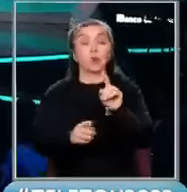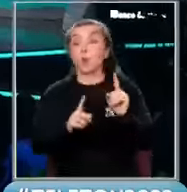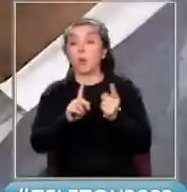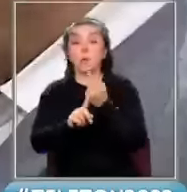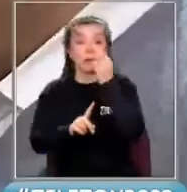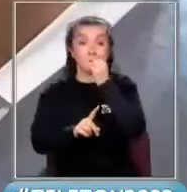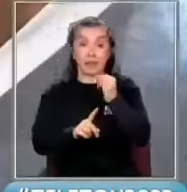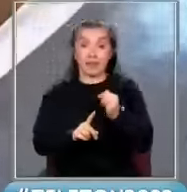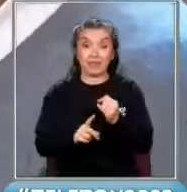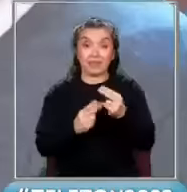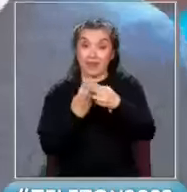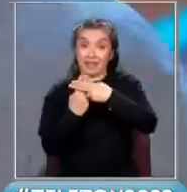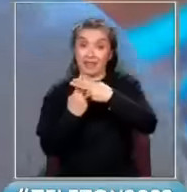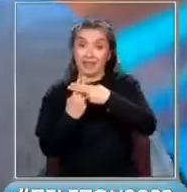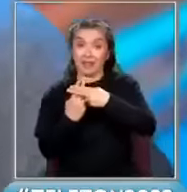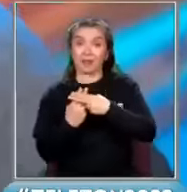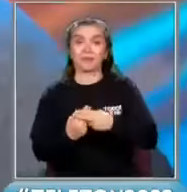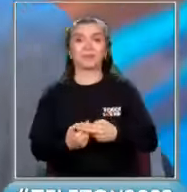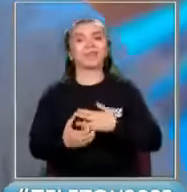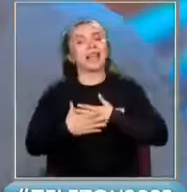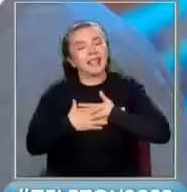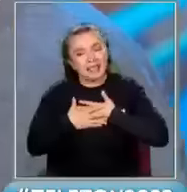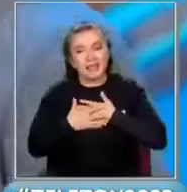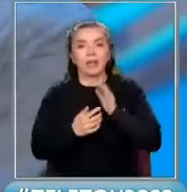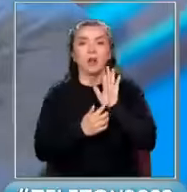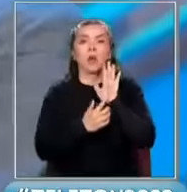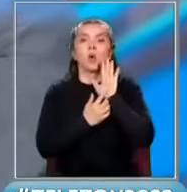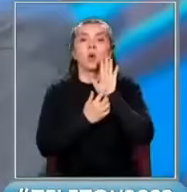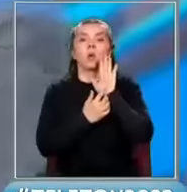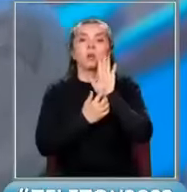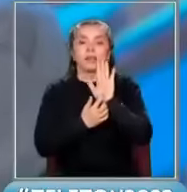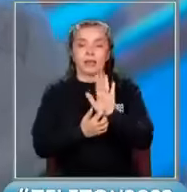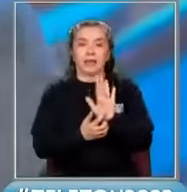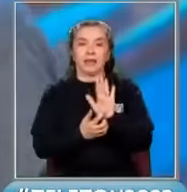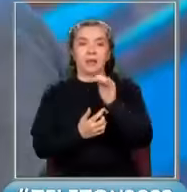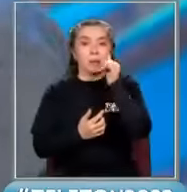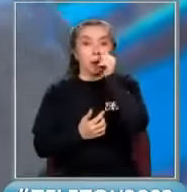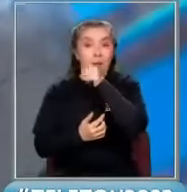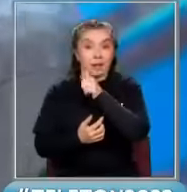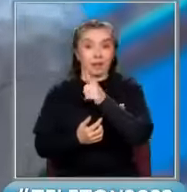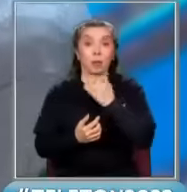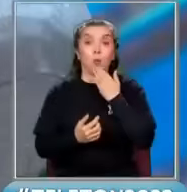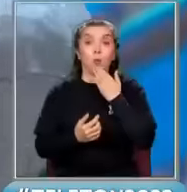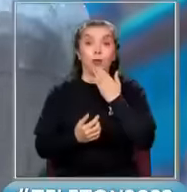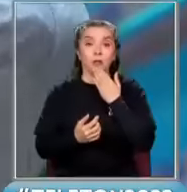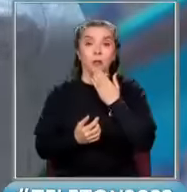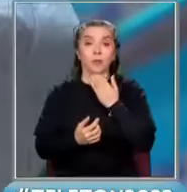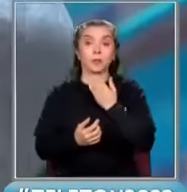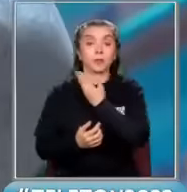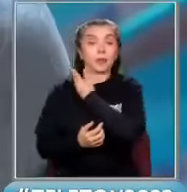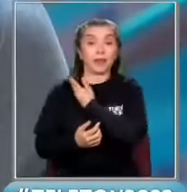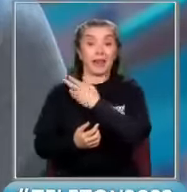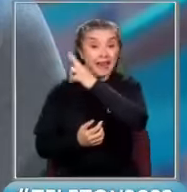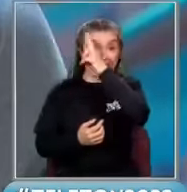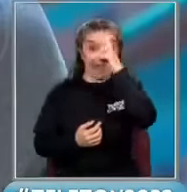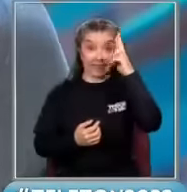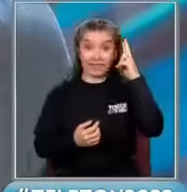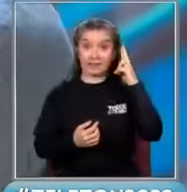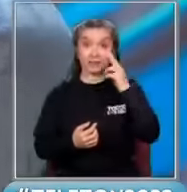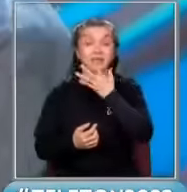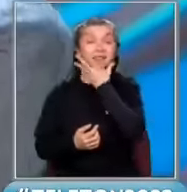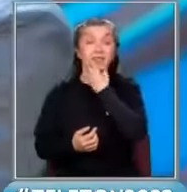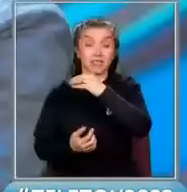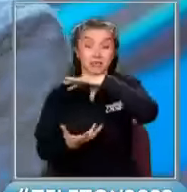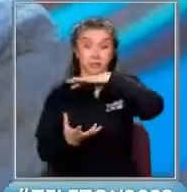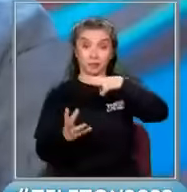aquí en el programa de la Teletón, te quiero mostrar el momento cuando nuestra Miss Universo, Cecilia Bolocco,